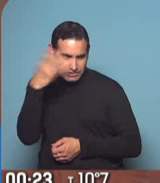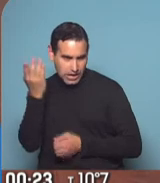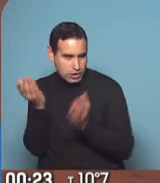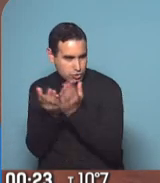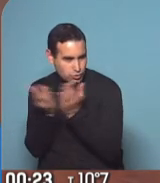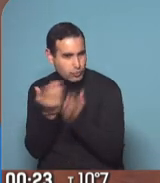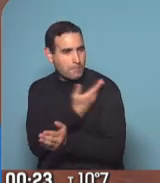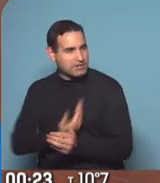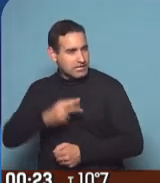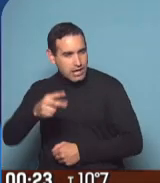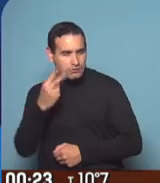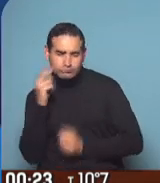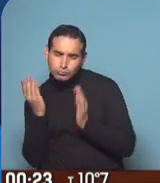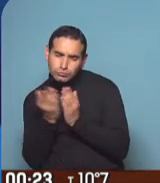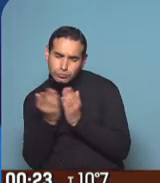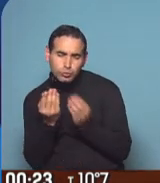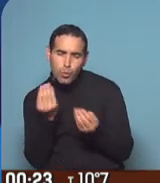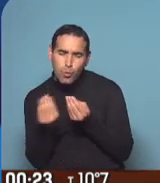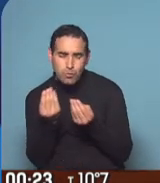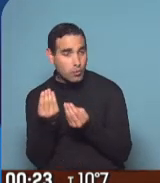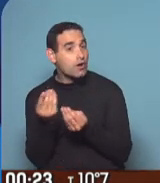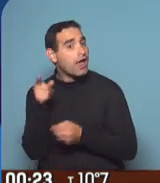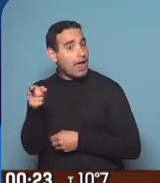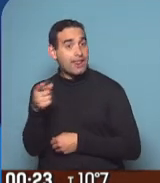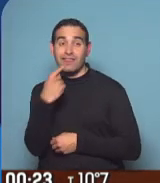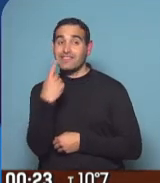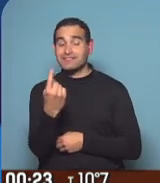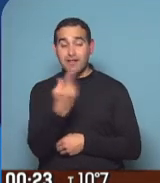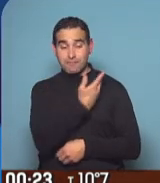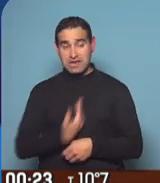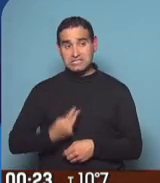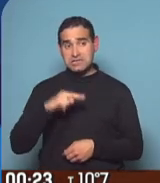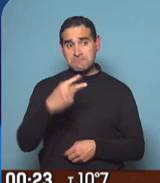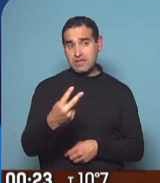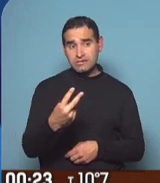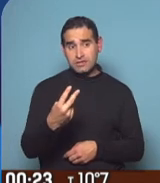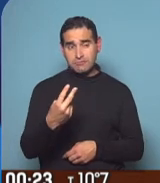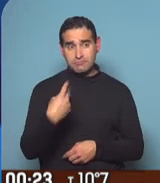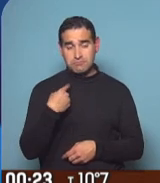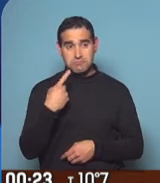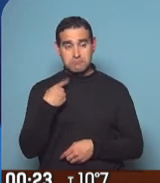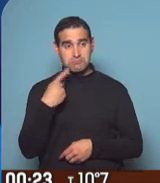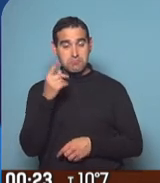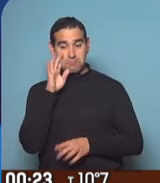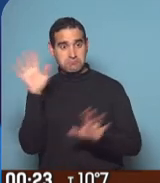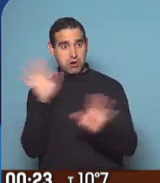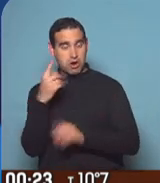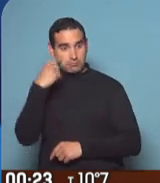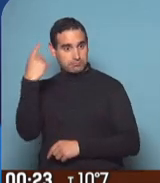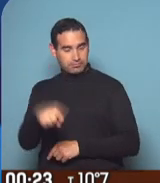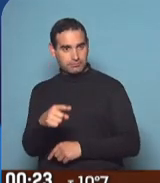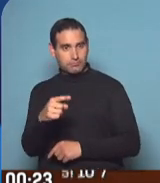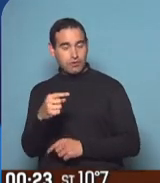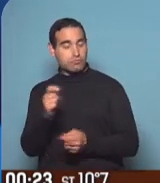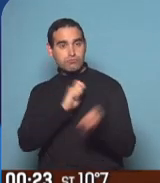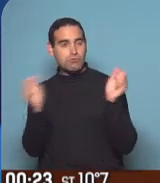vicepresidente en la argentina decía que el vice es alguien que pasa de la nada al todo de la noche a la mañana como pasa